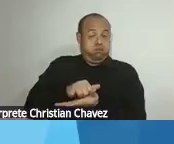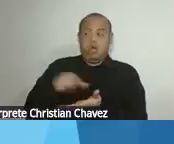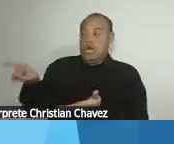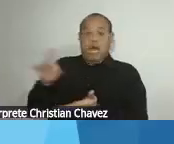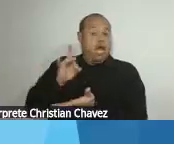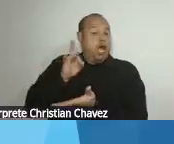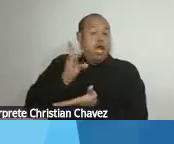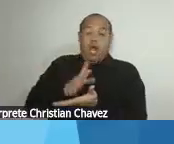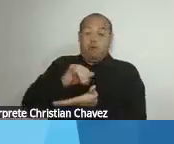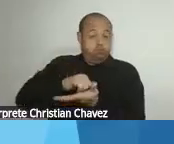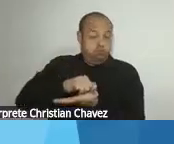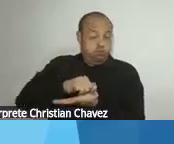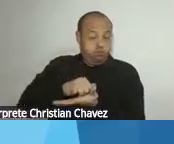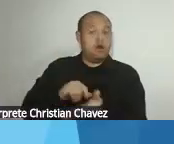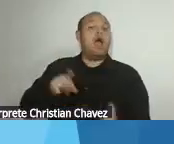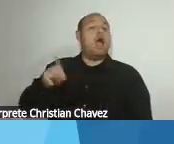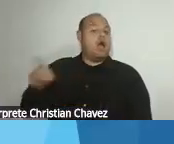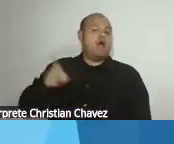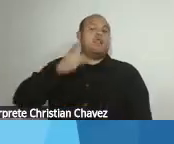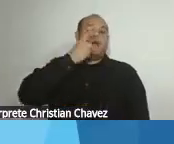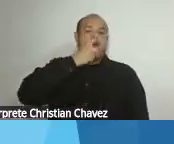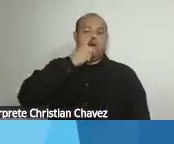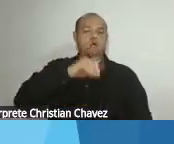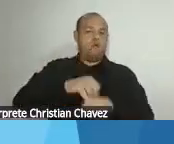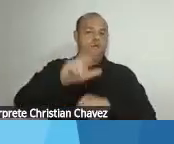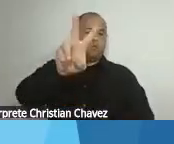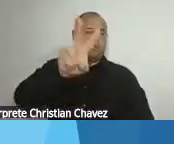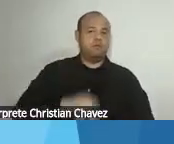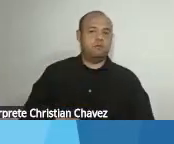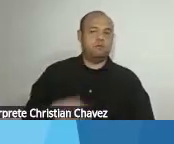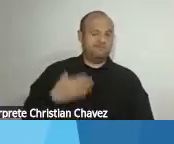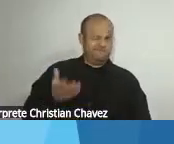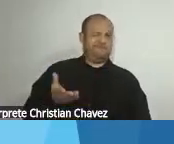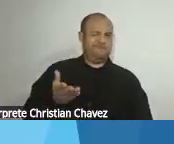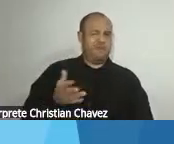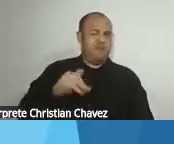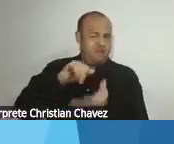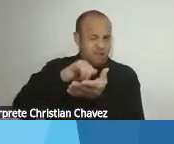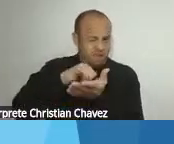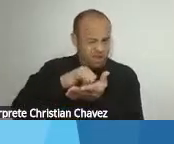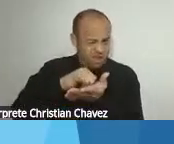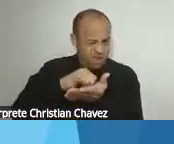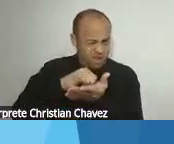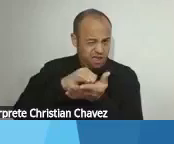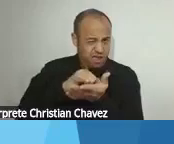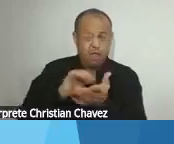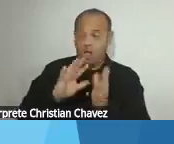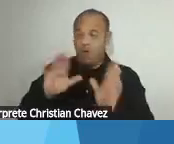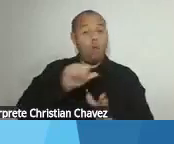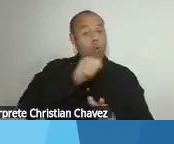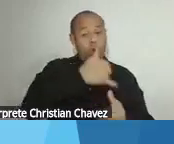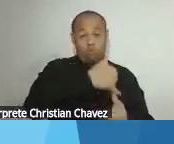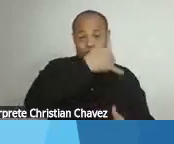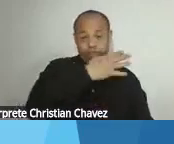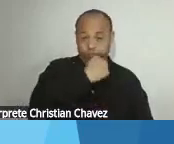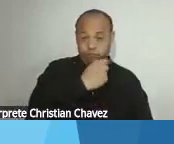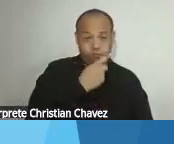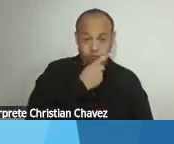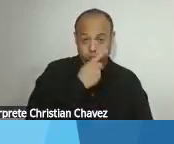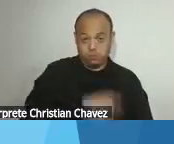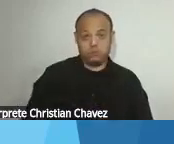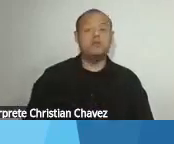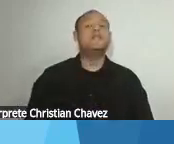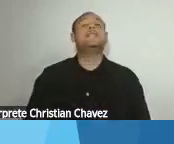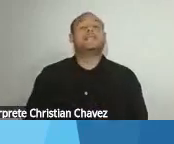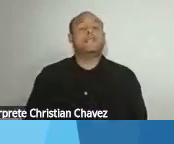tipo 2. Eso es totalmente falso. Al principio de la presentación, pues también mencionábamos algunos factores de